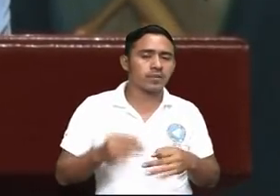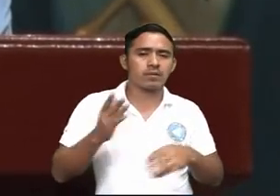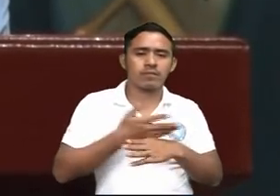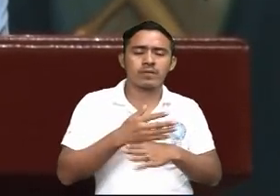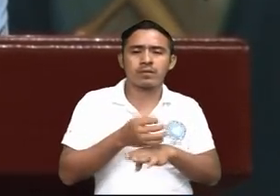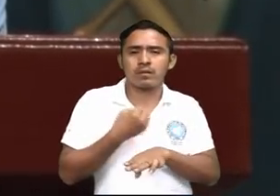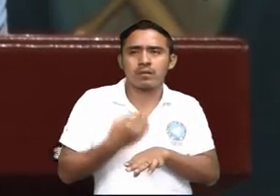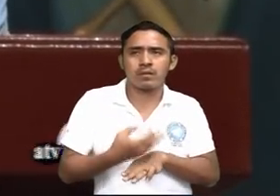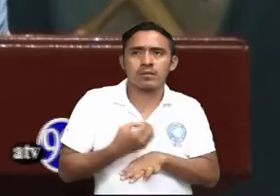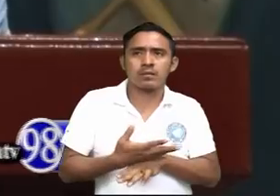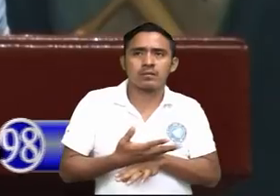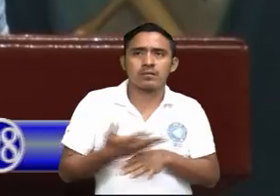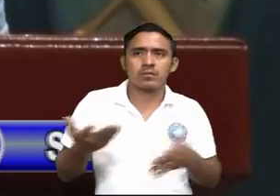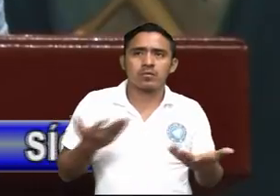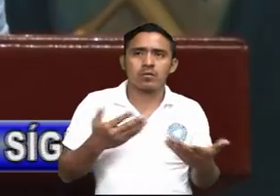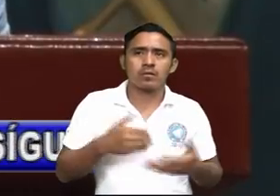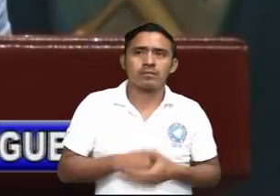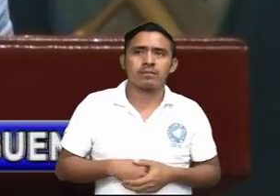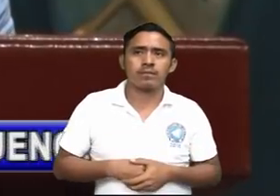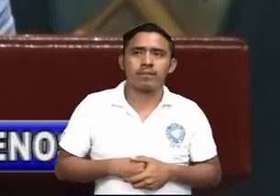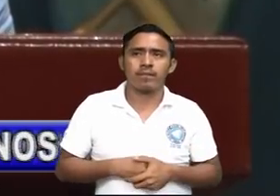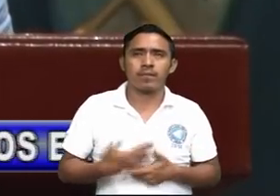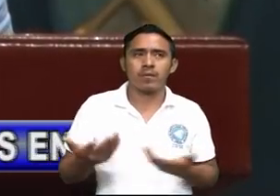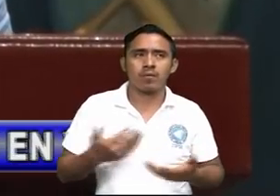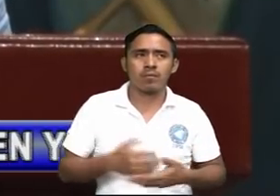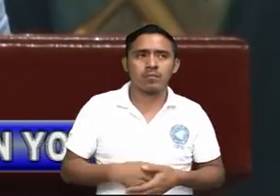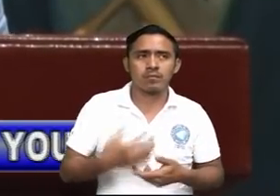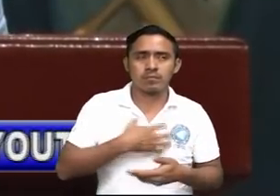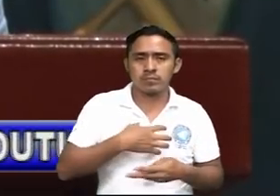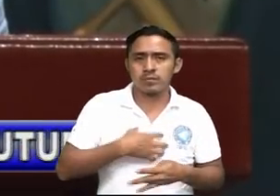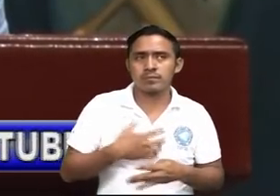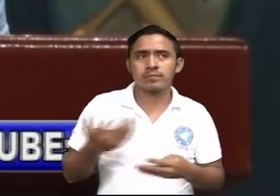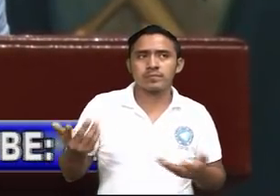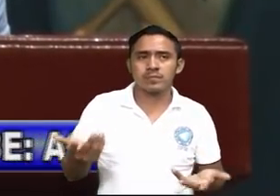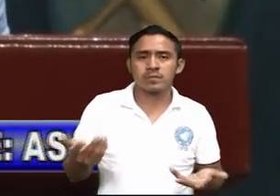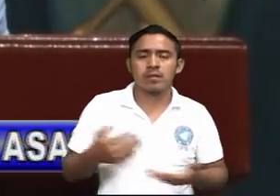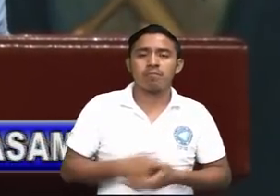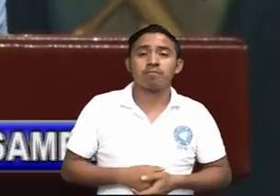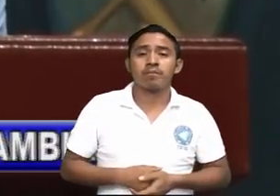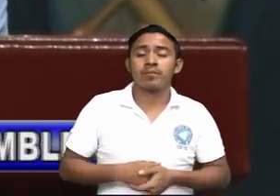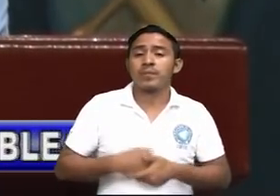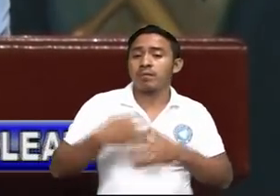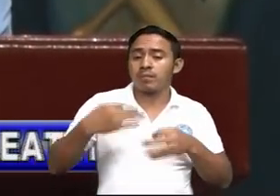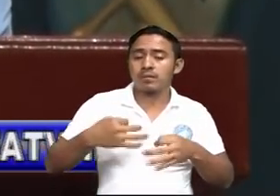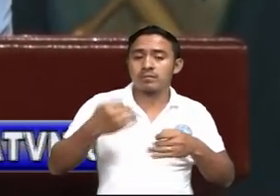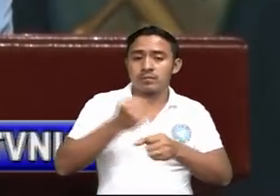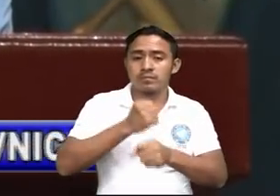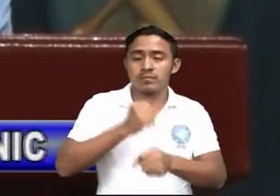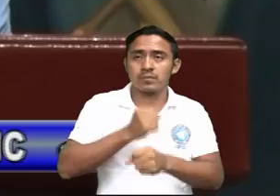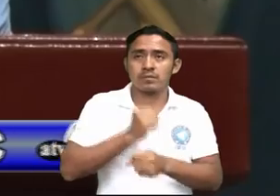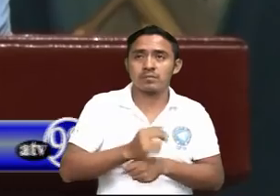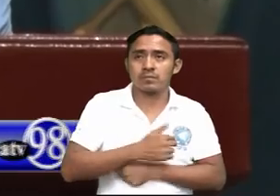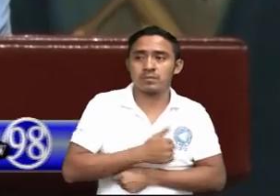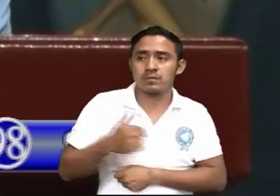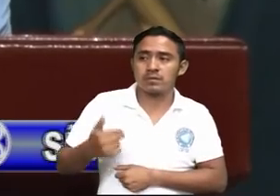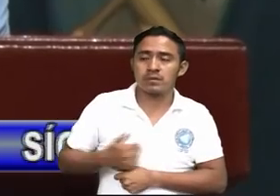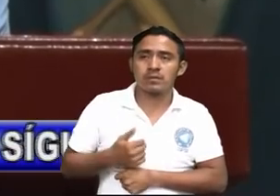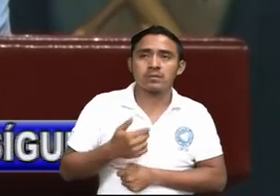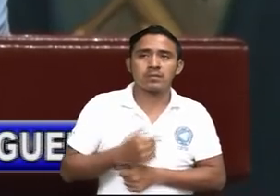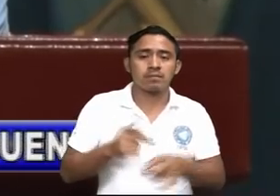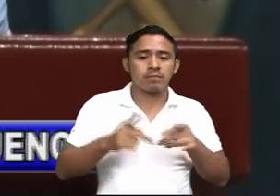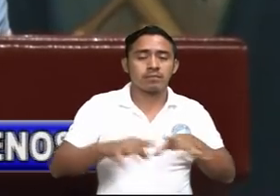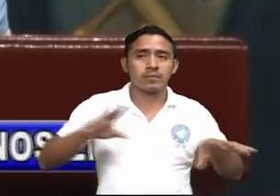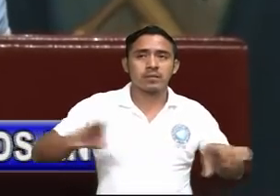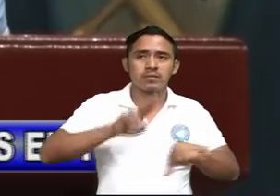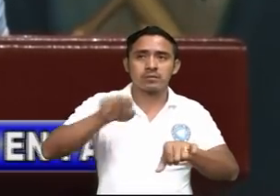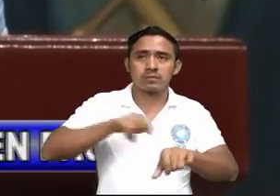alcaldías desarrollan todo su proceso, todas sus líneas de trabajo a partir de las líneas que ya están establecidas en el Plan